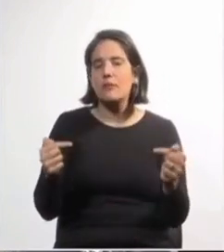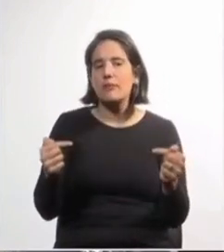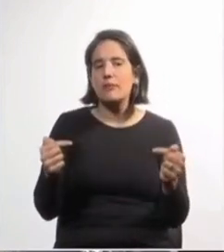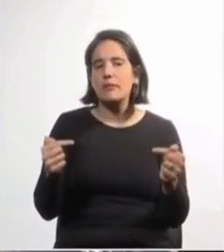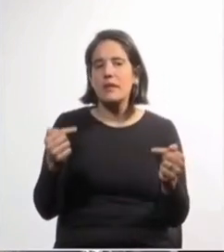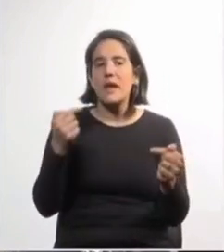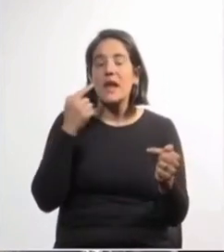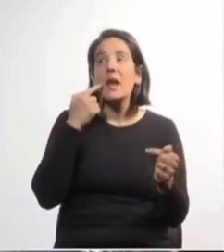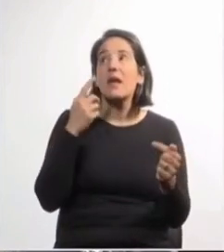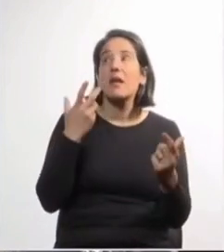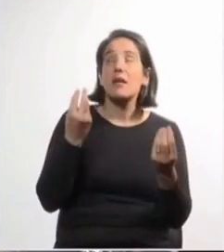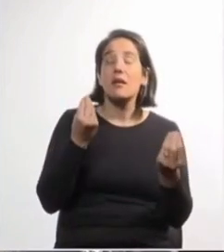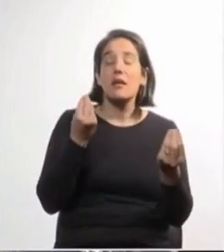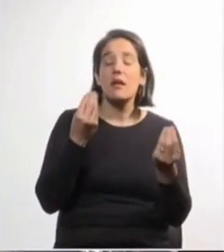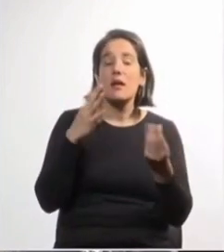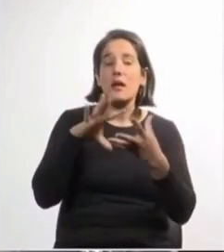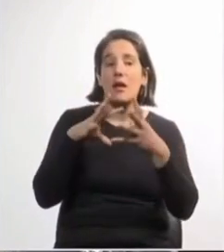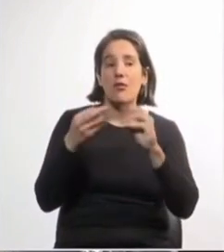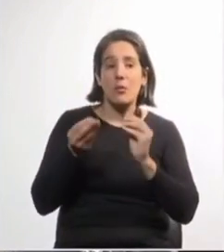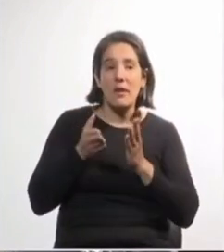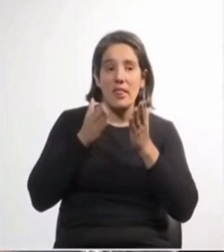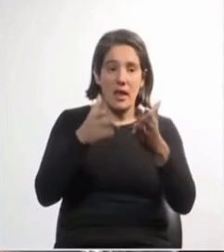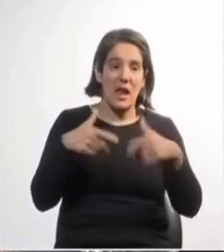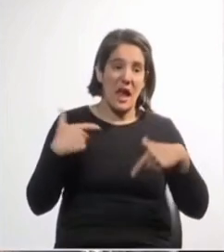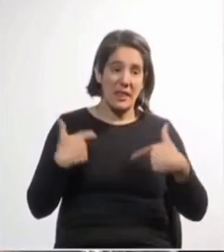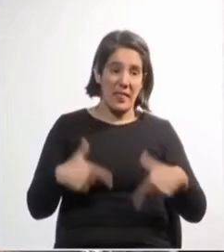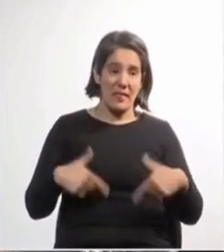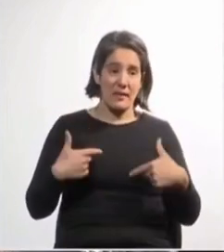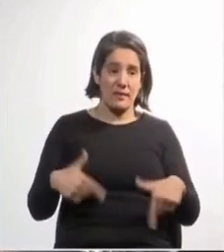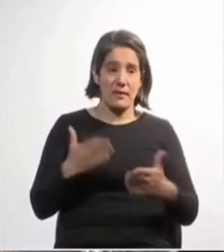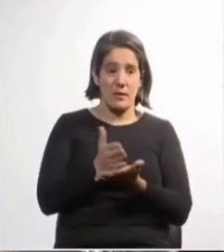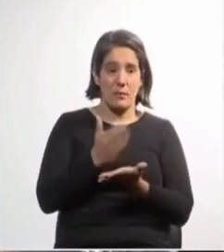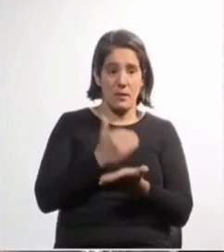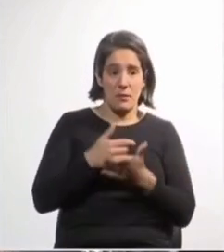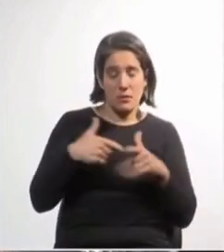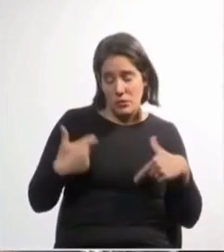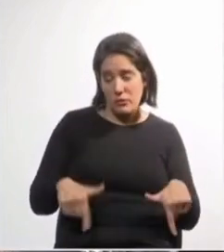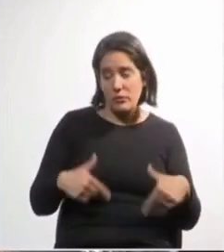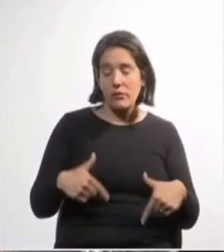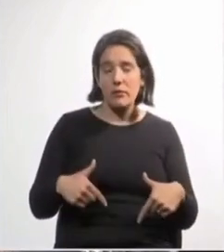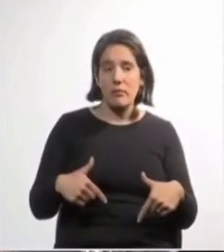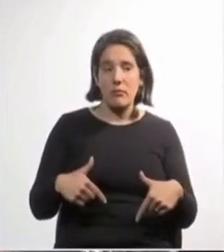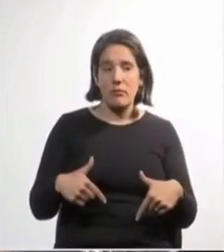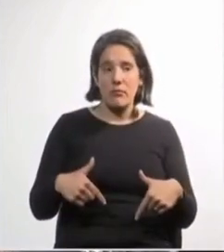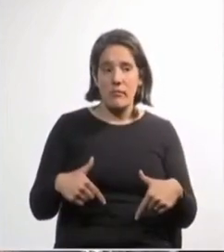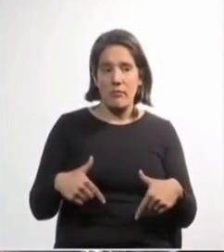se canalizan hacia las intendencias departamentales.